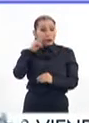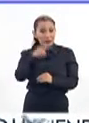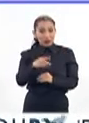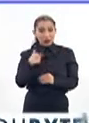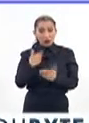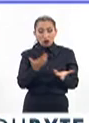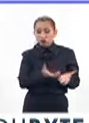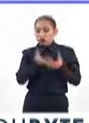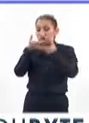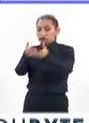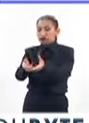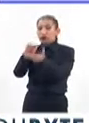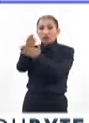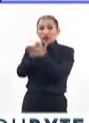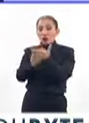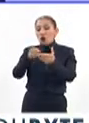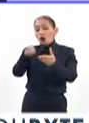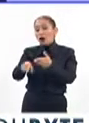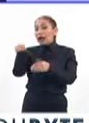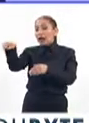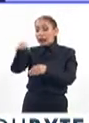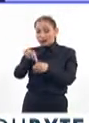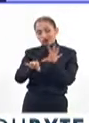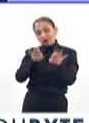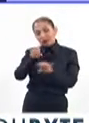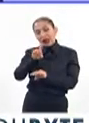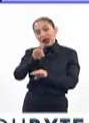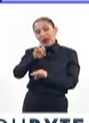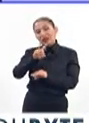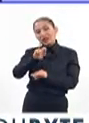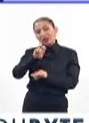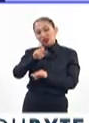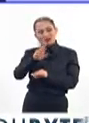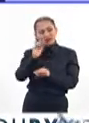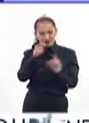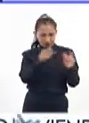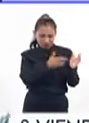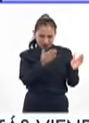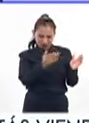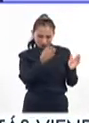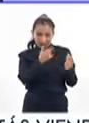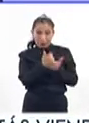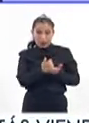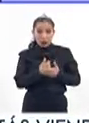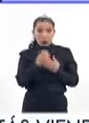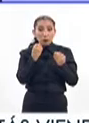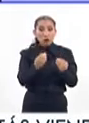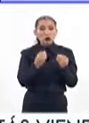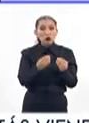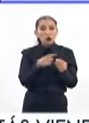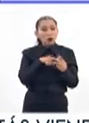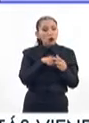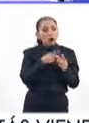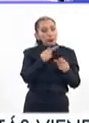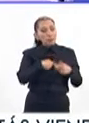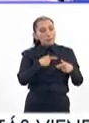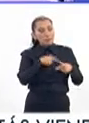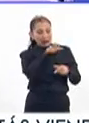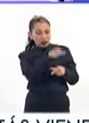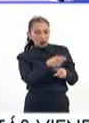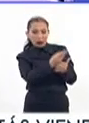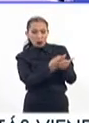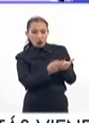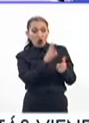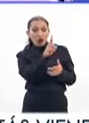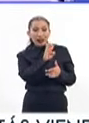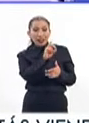yo pues le aviento todos estos cartones. Y te van seleccionando. Y él me diga, ¿sabes qué? En ese sentido me ha servido muchísimo el origen del personaje en las